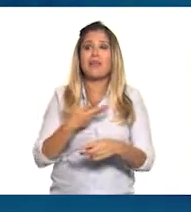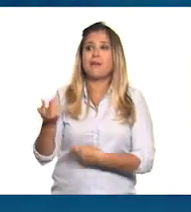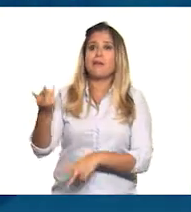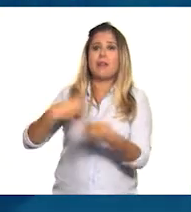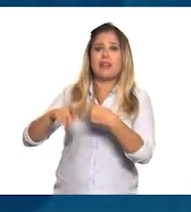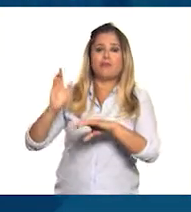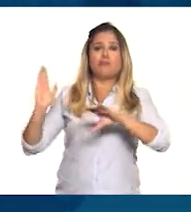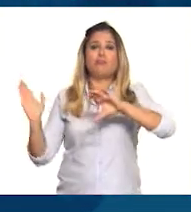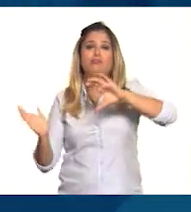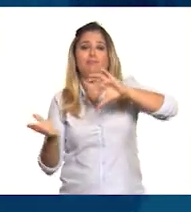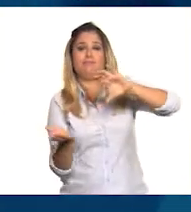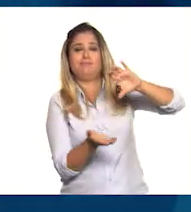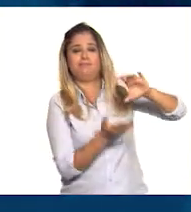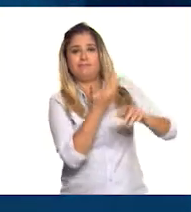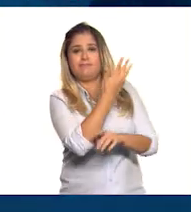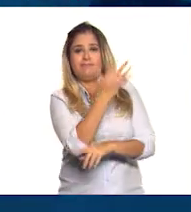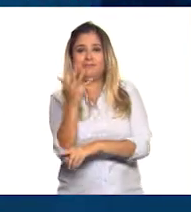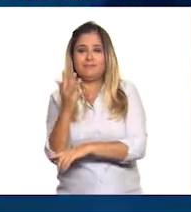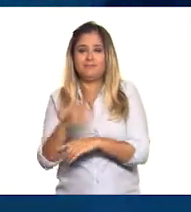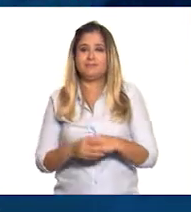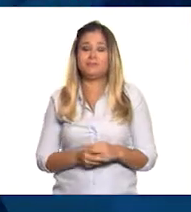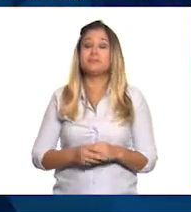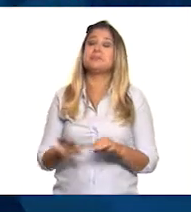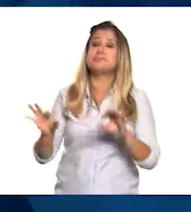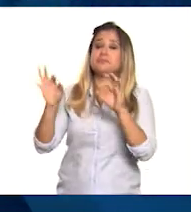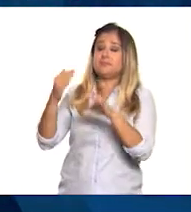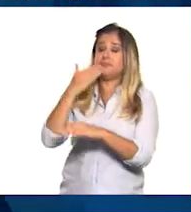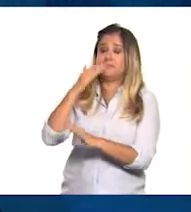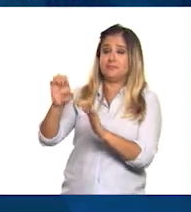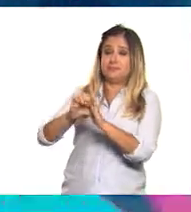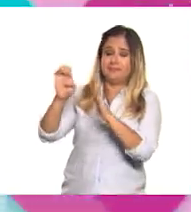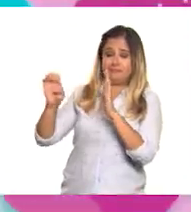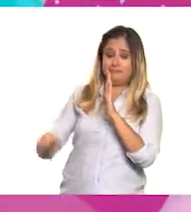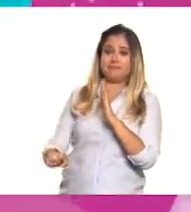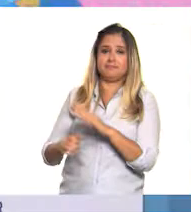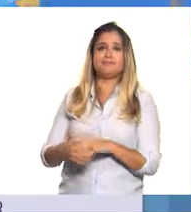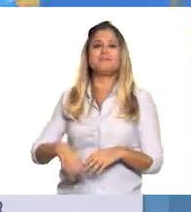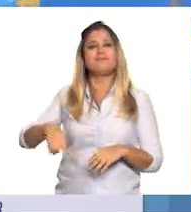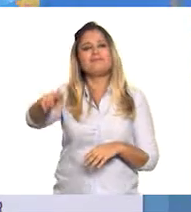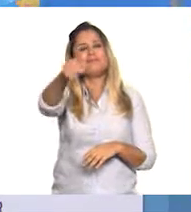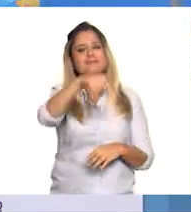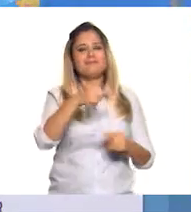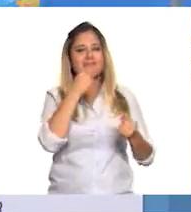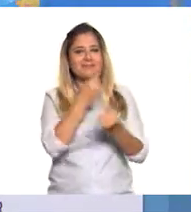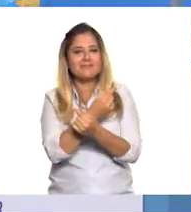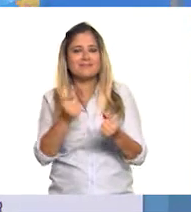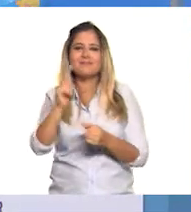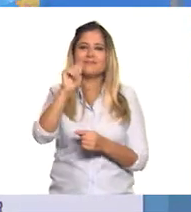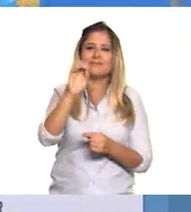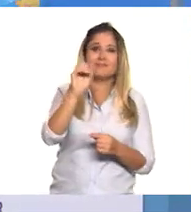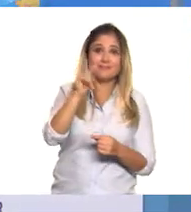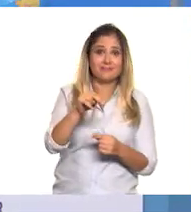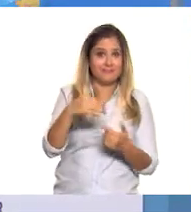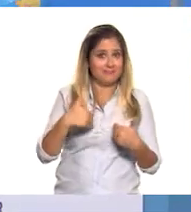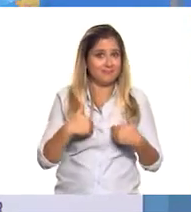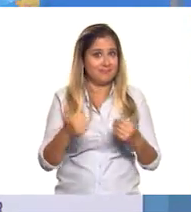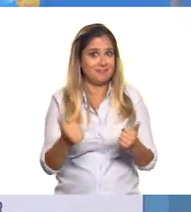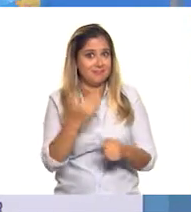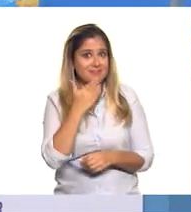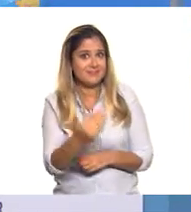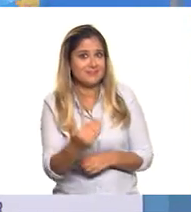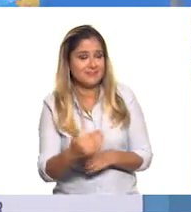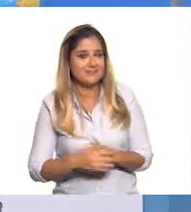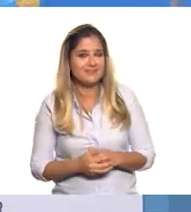deforestación? ¡Excelente trabajo! ¡Muy bien! Muchas gracias. En casa, niñas y niños, Ton, ¿nos siguen? Muy